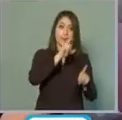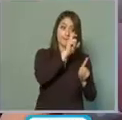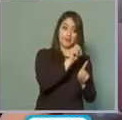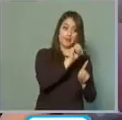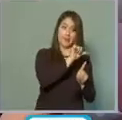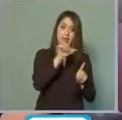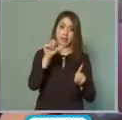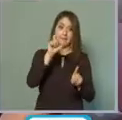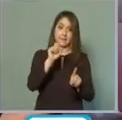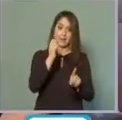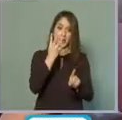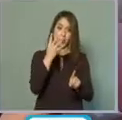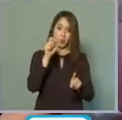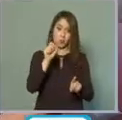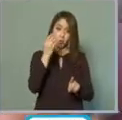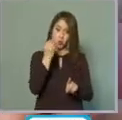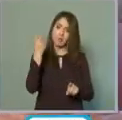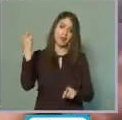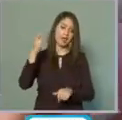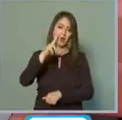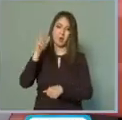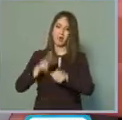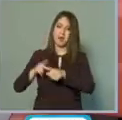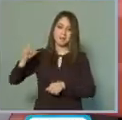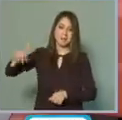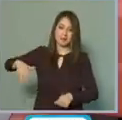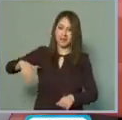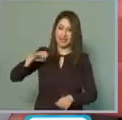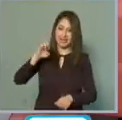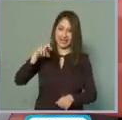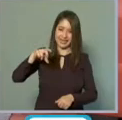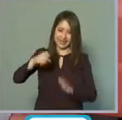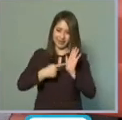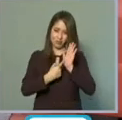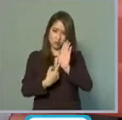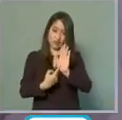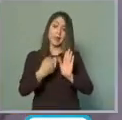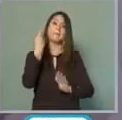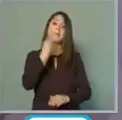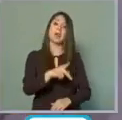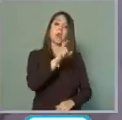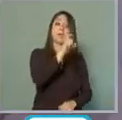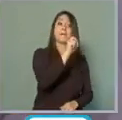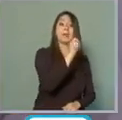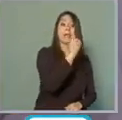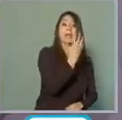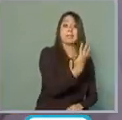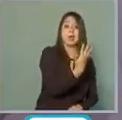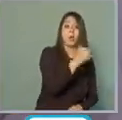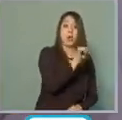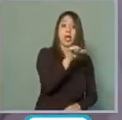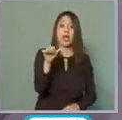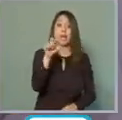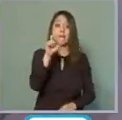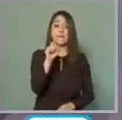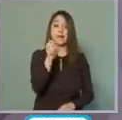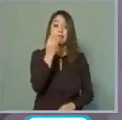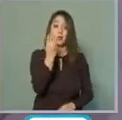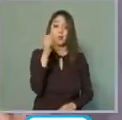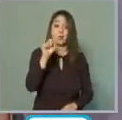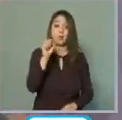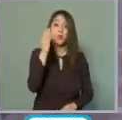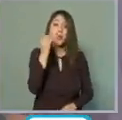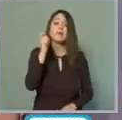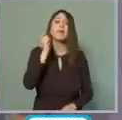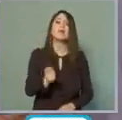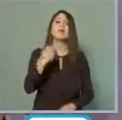24.9 estamos en un rango de normalidad, Normal. así como mi querido Ok. Kiki. Ok. Si tenemos de 25 a 29.9, estamos hablando de un